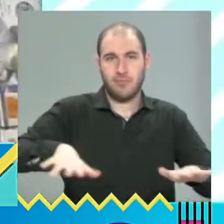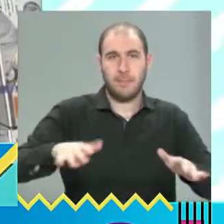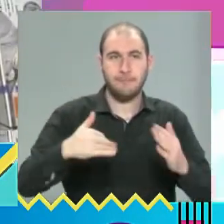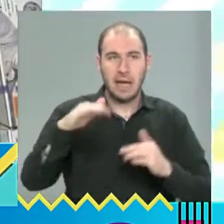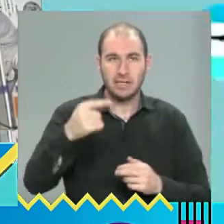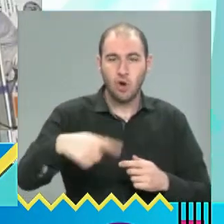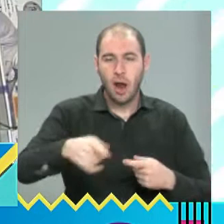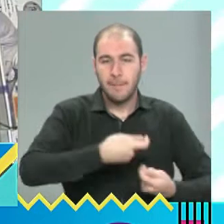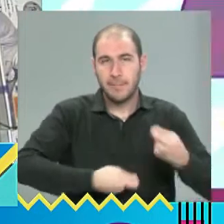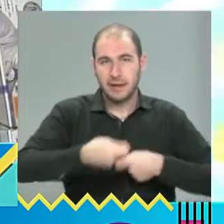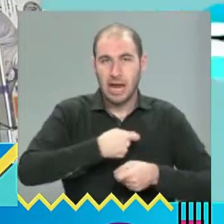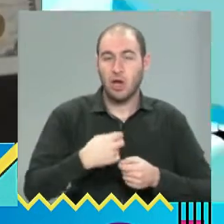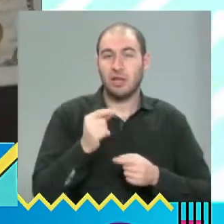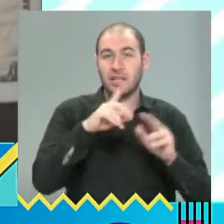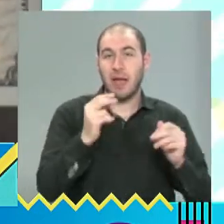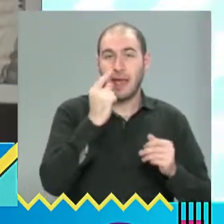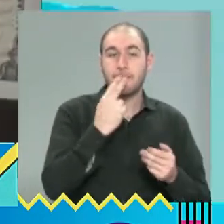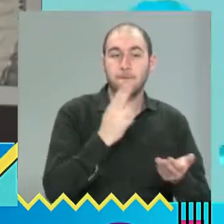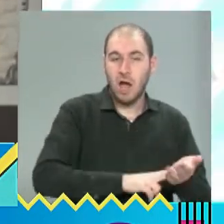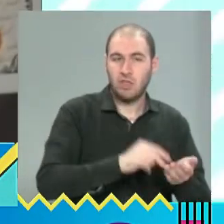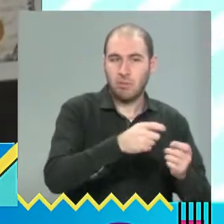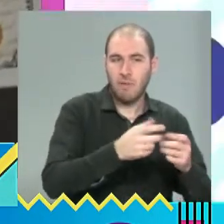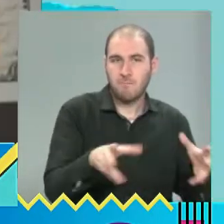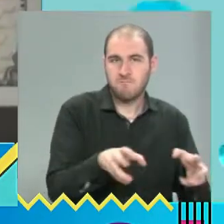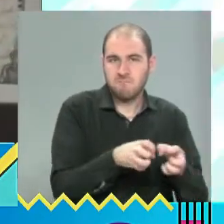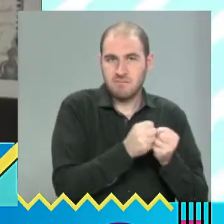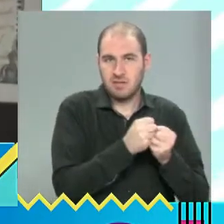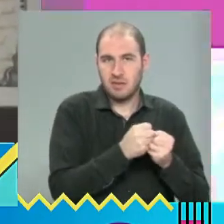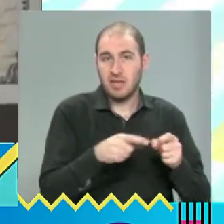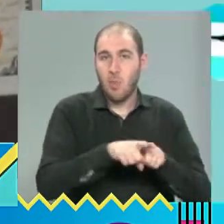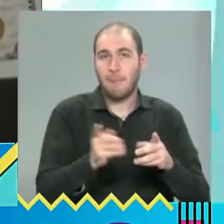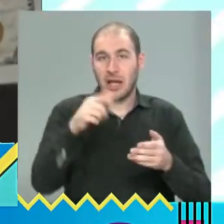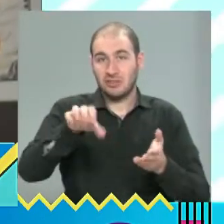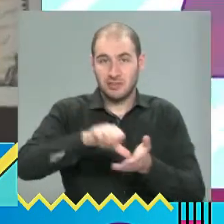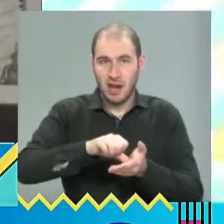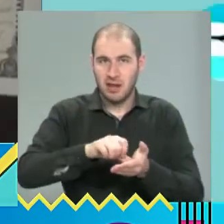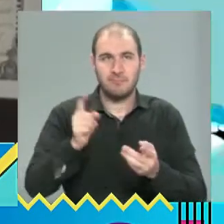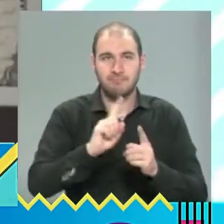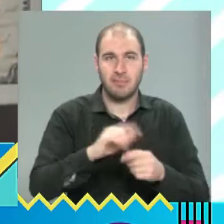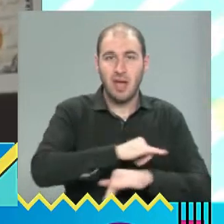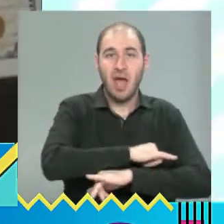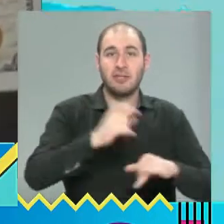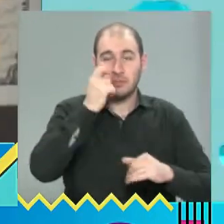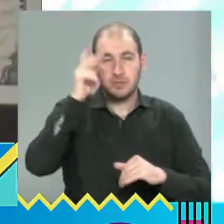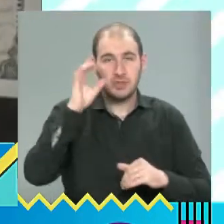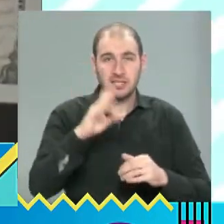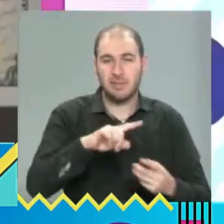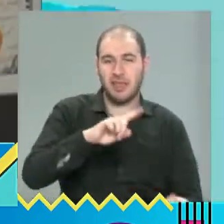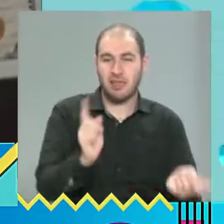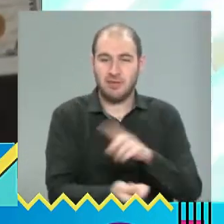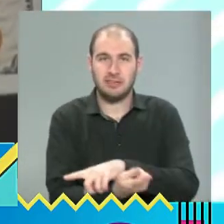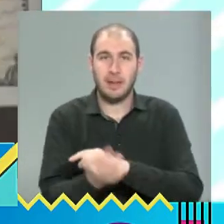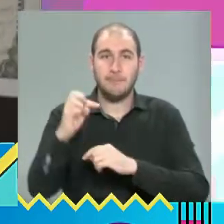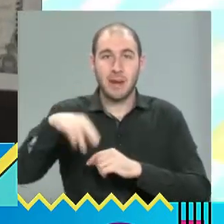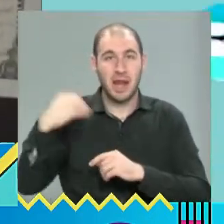Los mercados querían que la política fiscal se hiciera más contractiva como la del central. No, lo que se anunció el 28 de diciembre fue al revés, que la